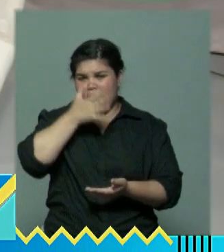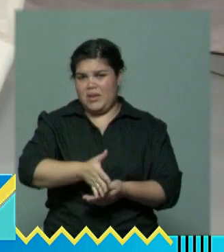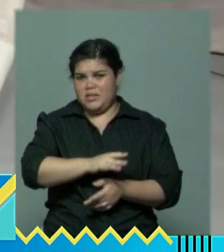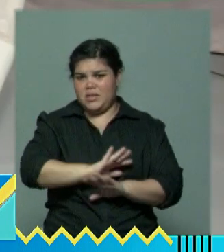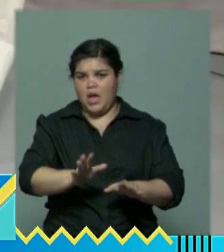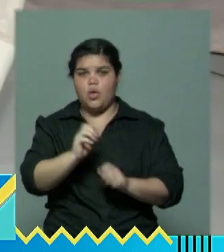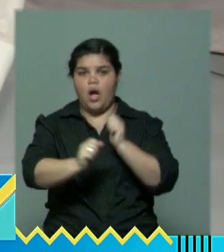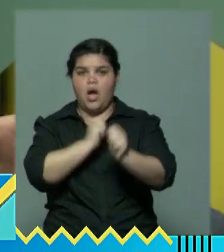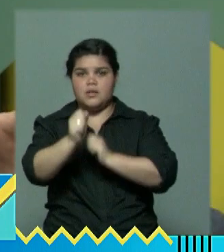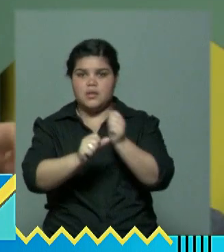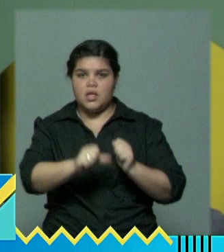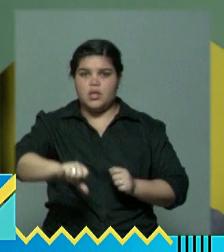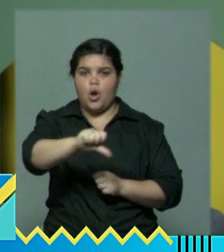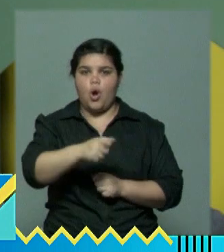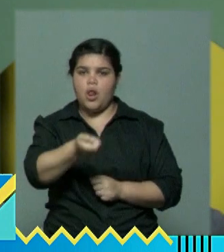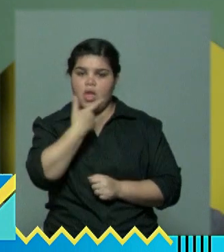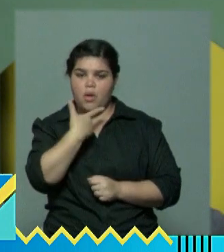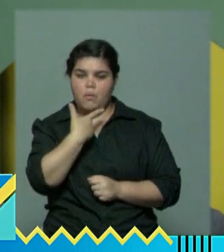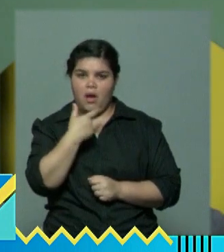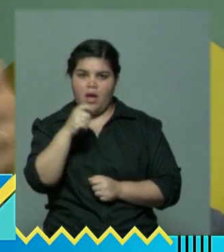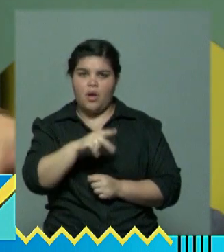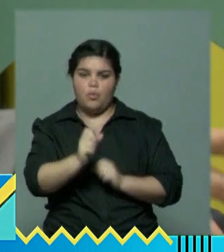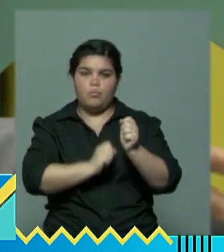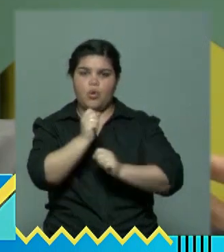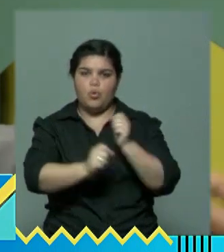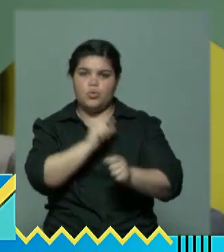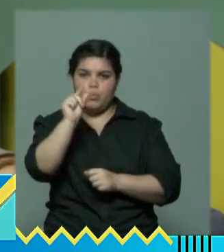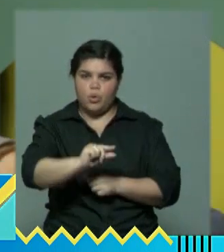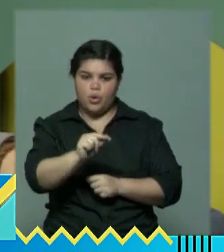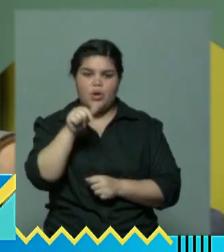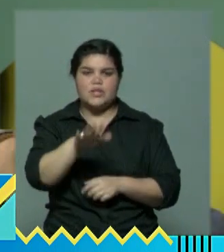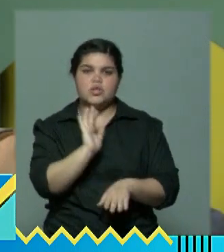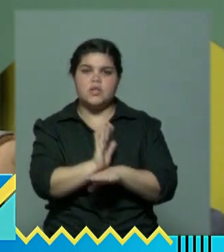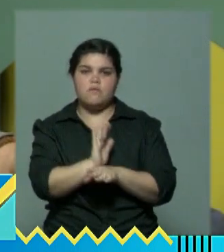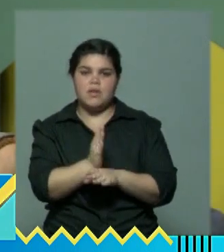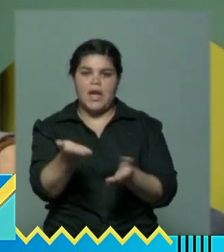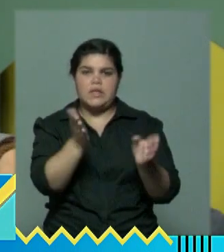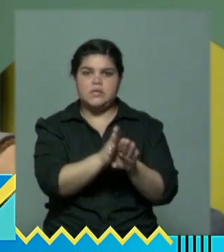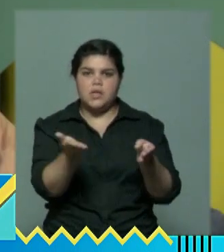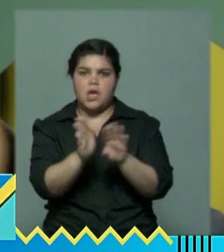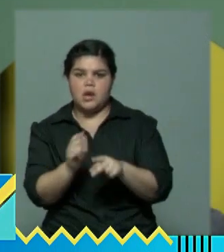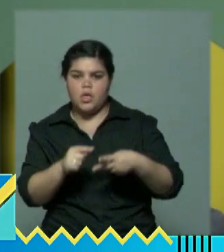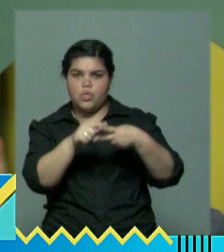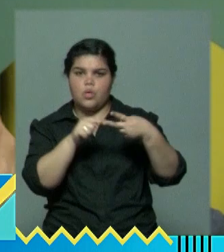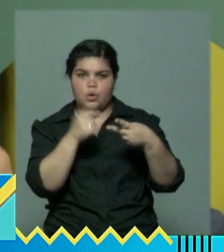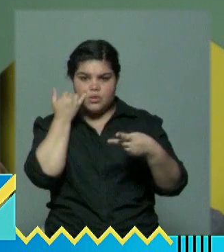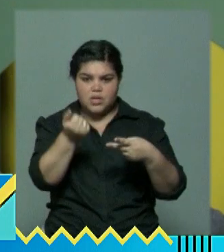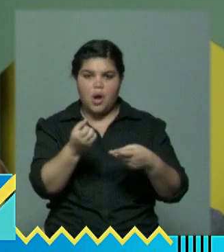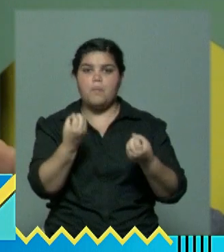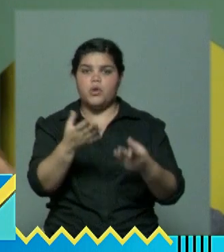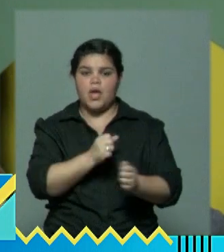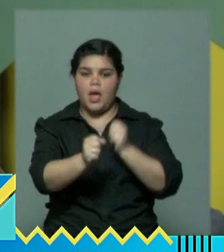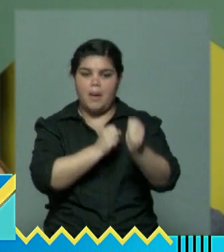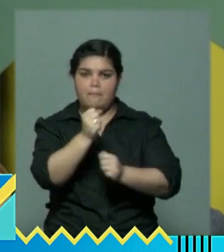que produce aceite de oliva cubrirlos, lo cual nos ha producido ya 2 cierres en lo que va del año pasado, porque esas empresas, más